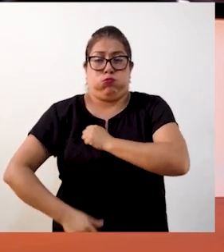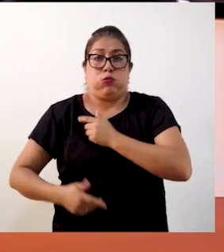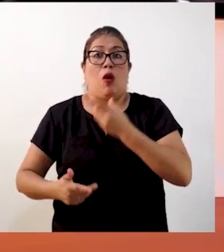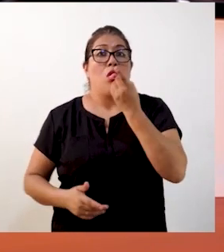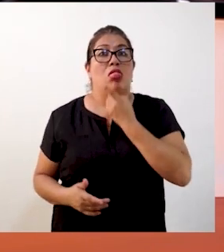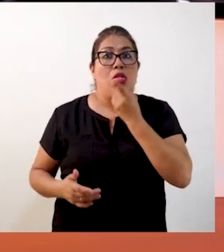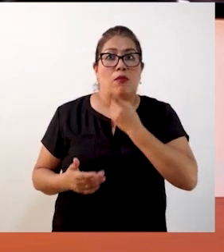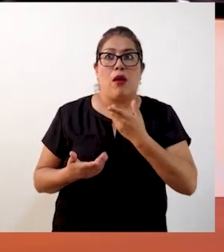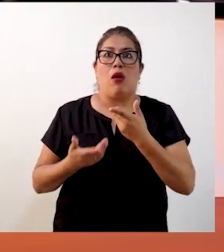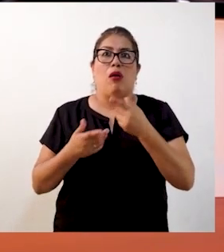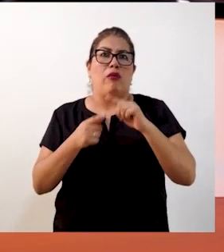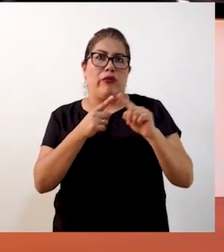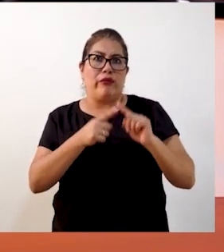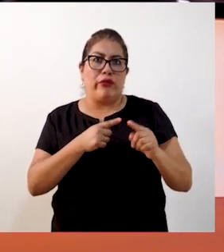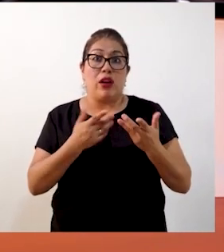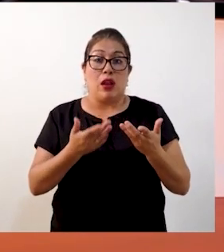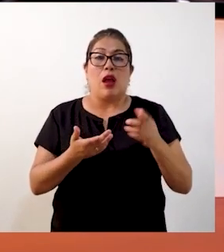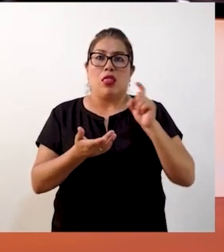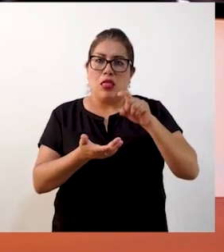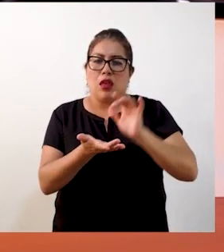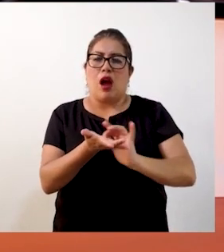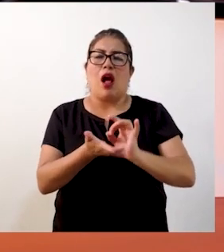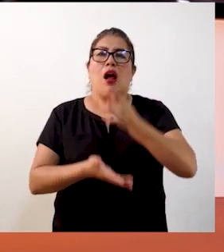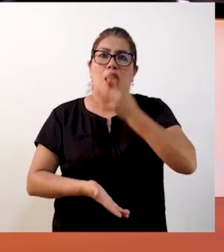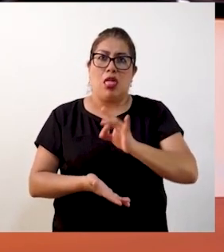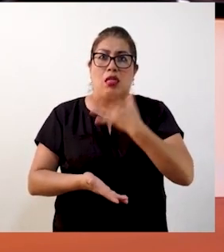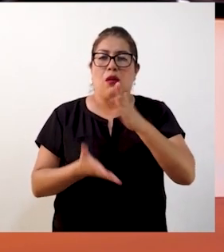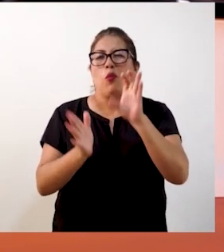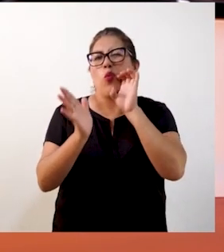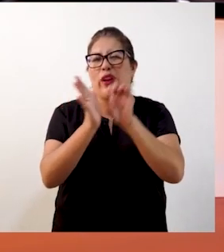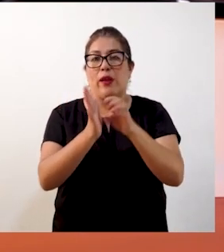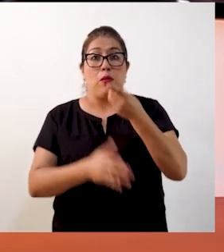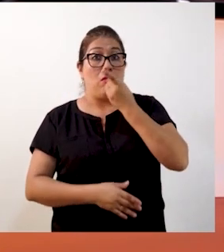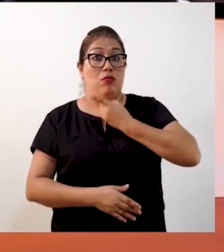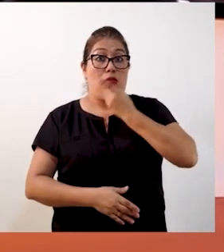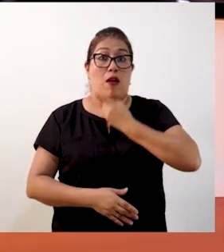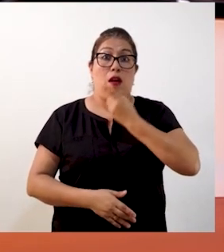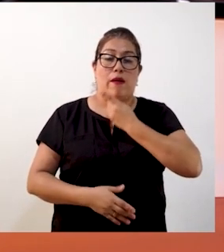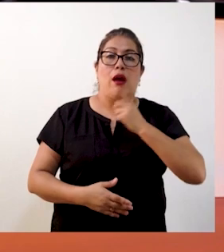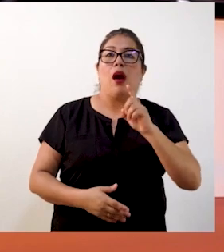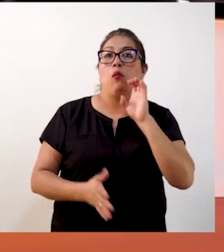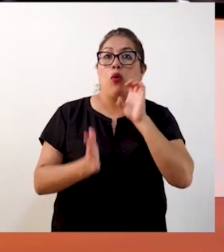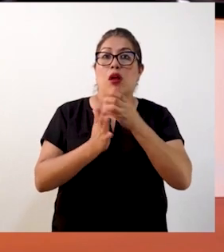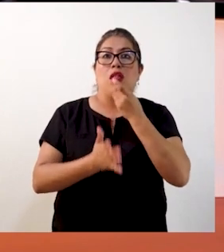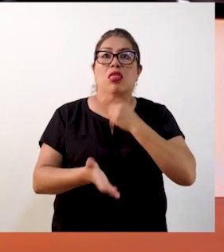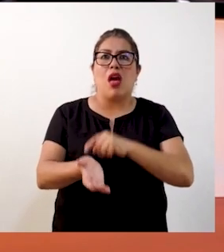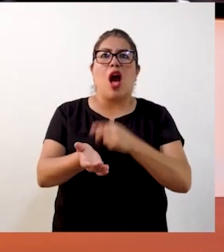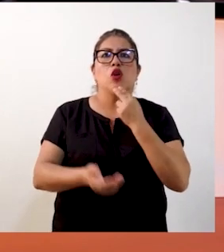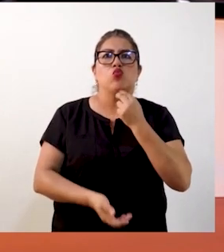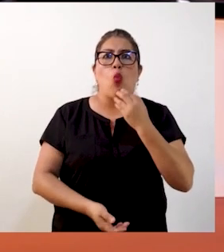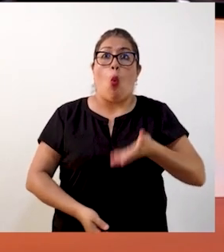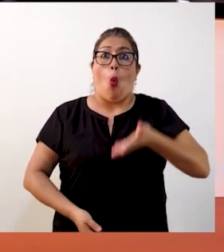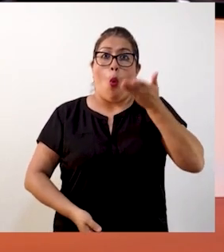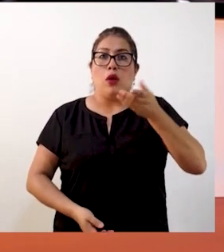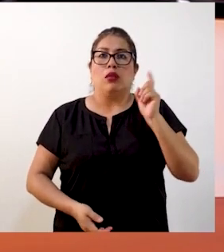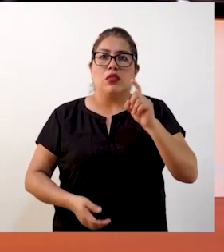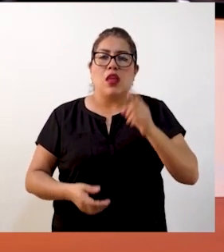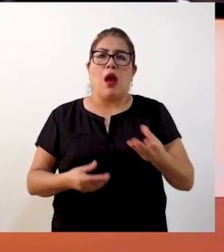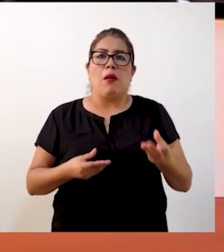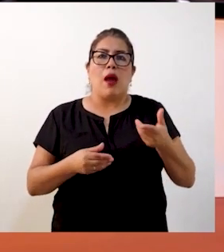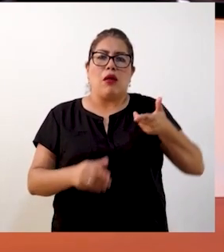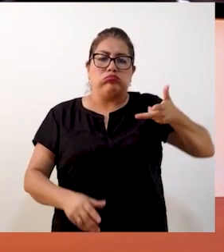problemas médicos que requieren de medicamentos. En el caso de la diabetes, al enfermo le falta insulina, entonces hay